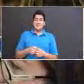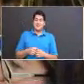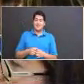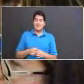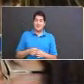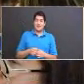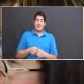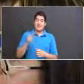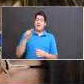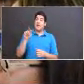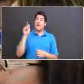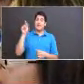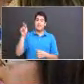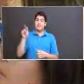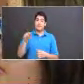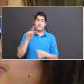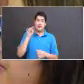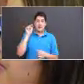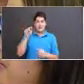Estos no tuvieron esa suerte.